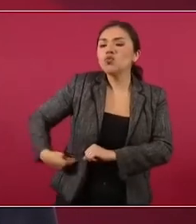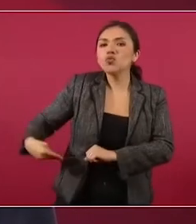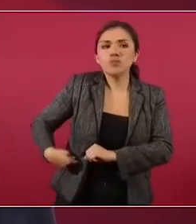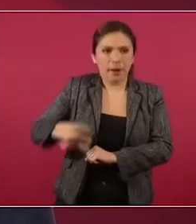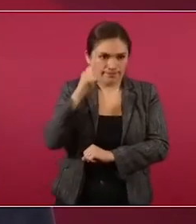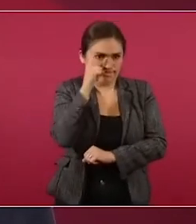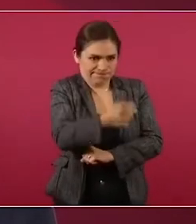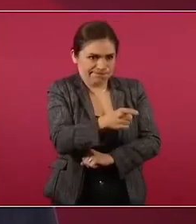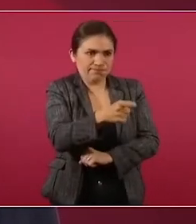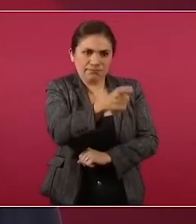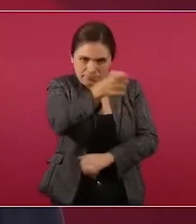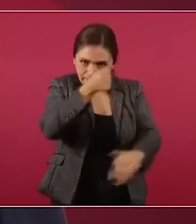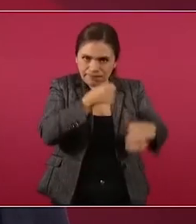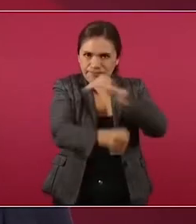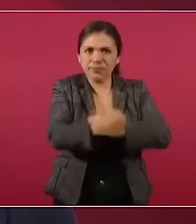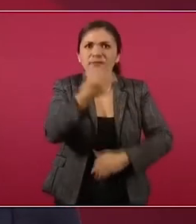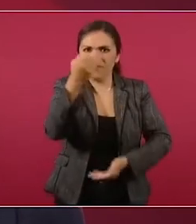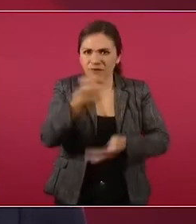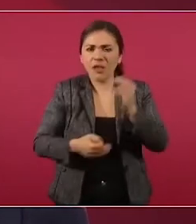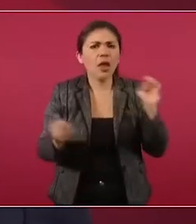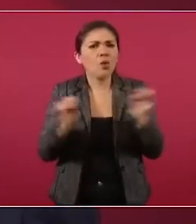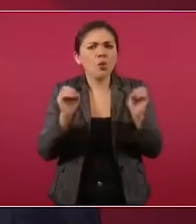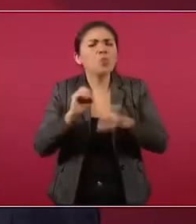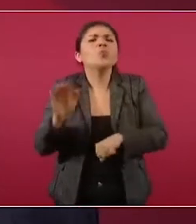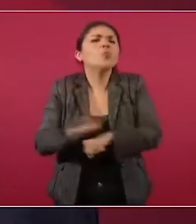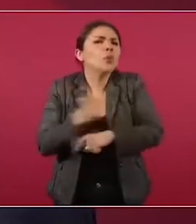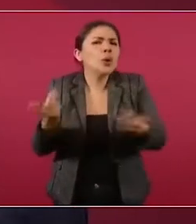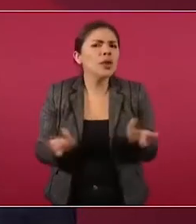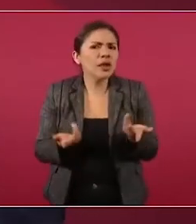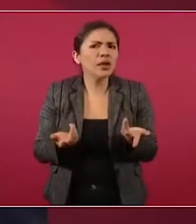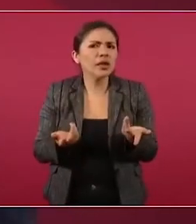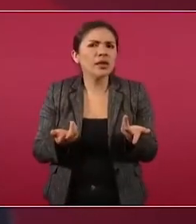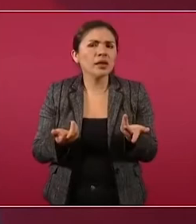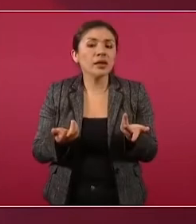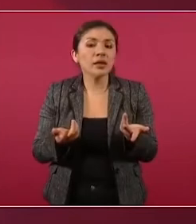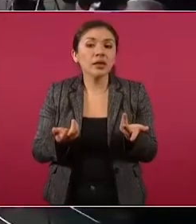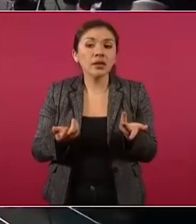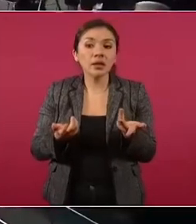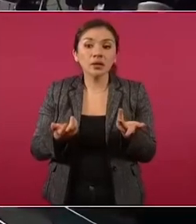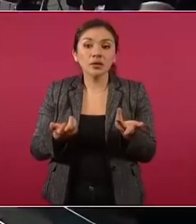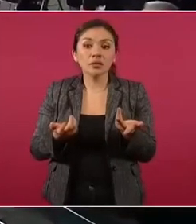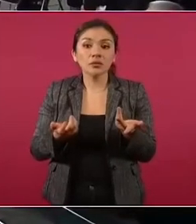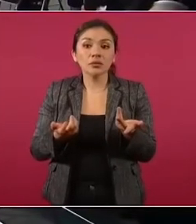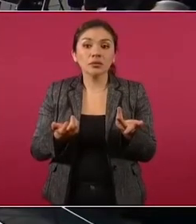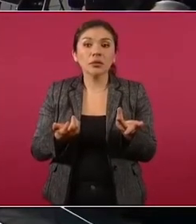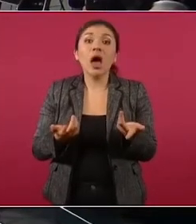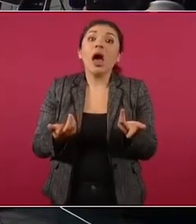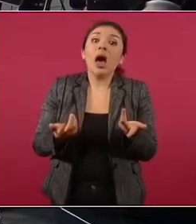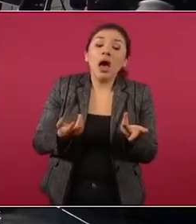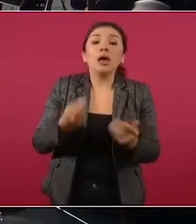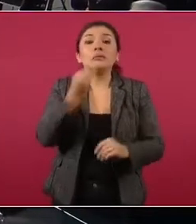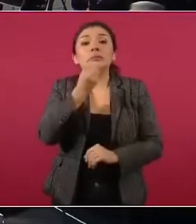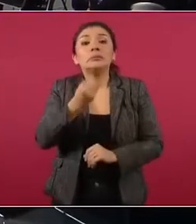a los implicados? ¿Y por qué se recurre